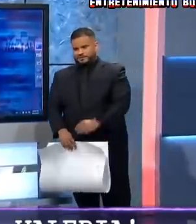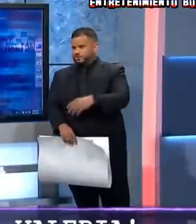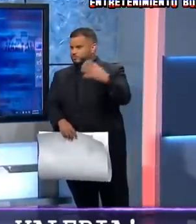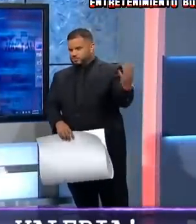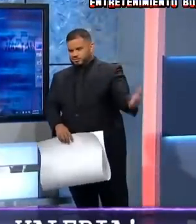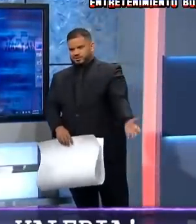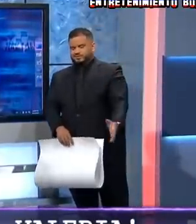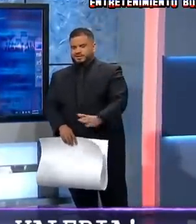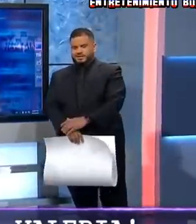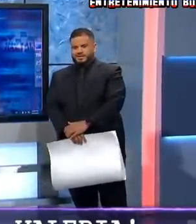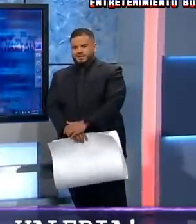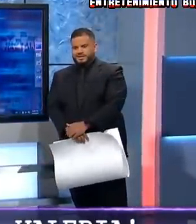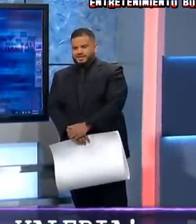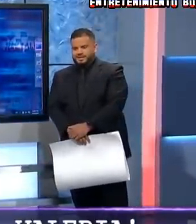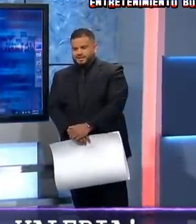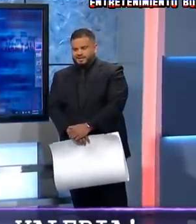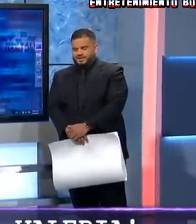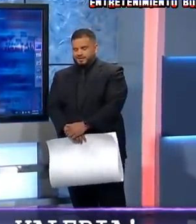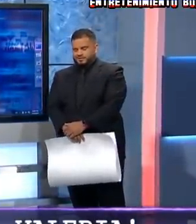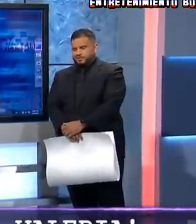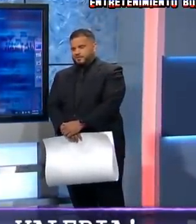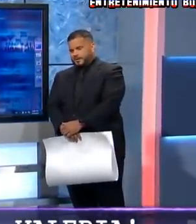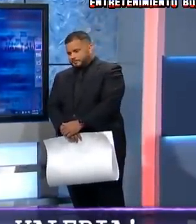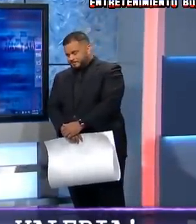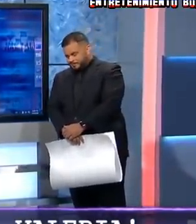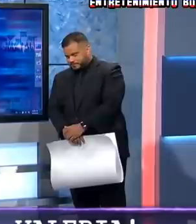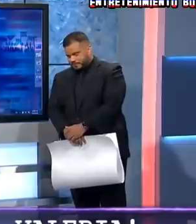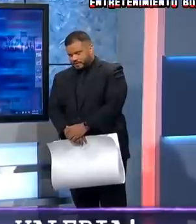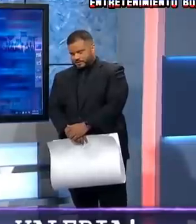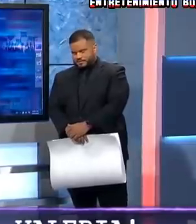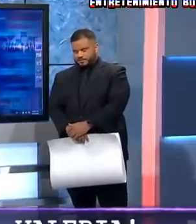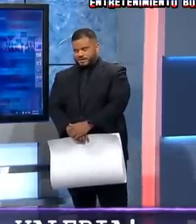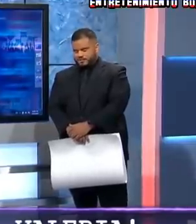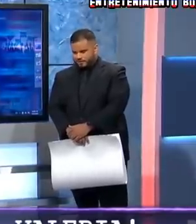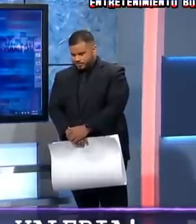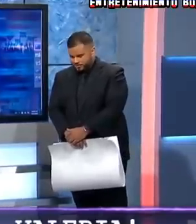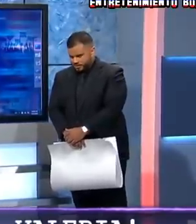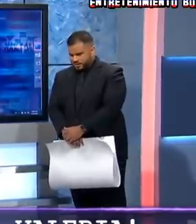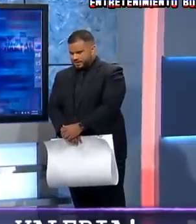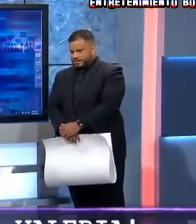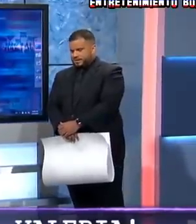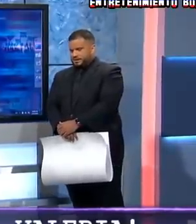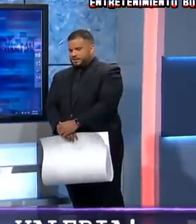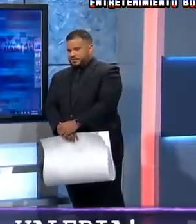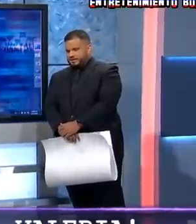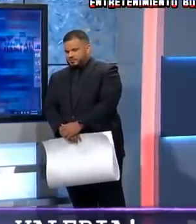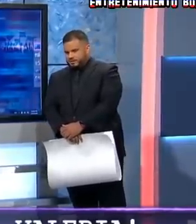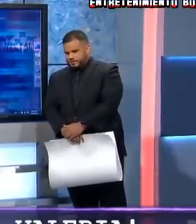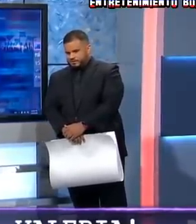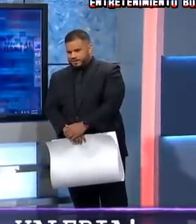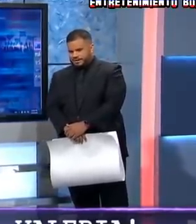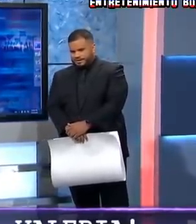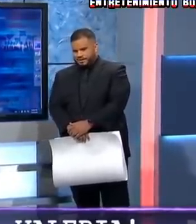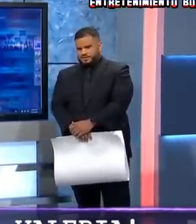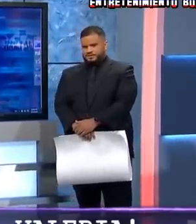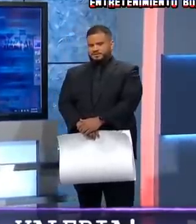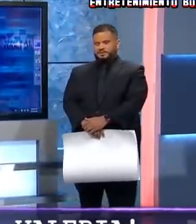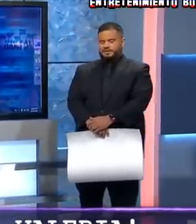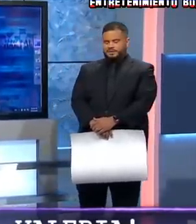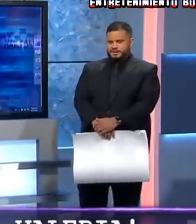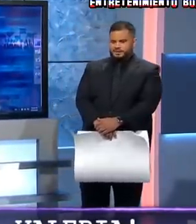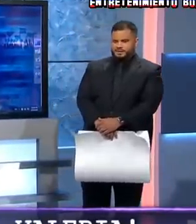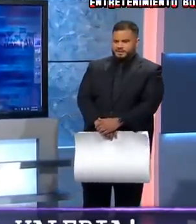todos los jefes, todo el mundo trató de que no se nos fuera. Pues sabemos el valor que tiene su trabajo, la